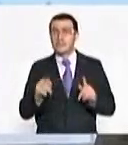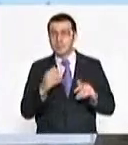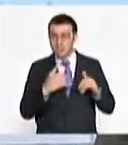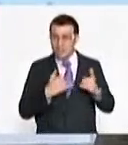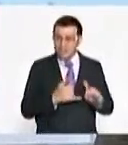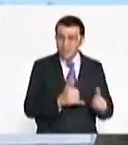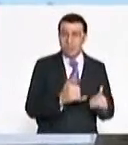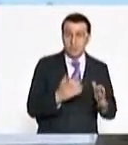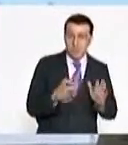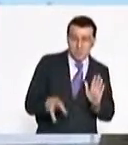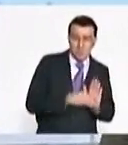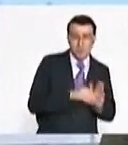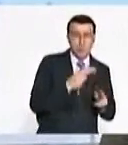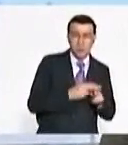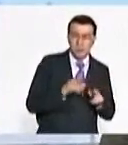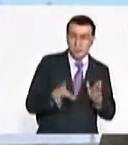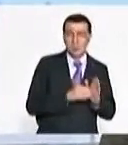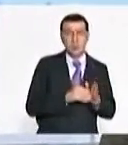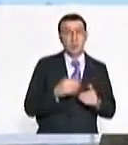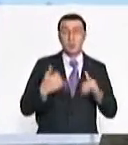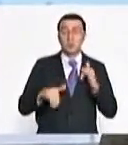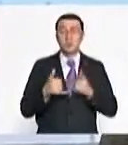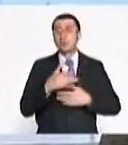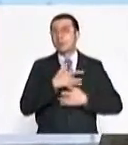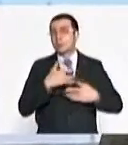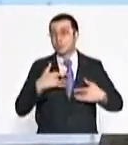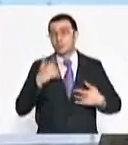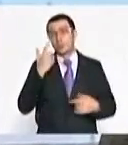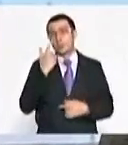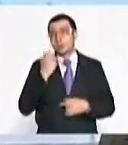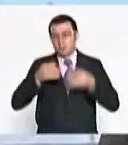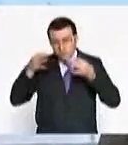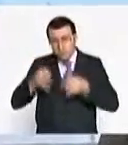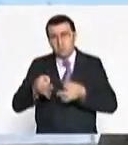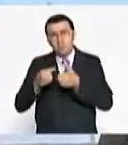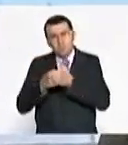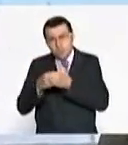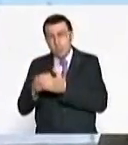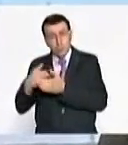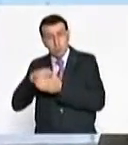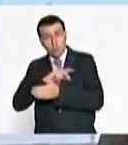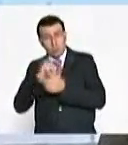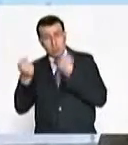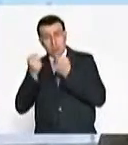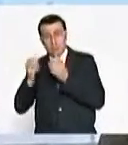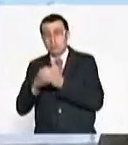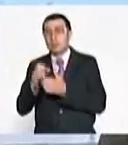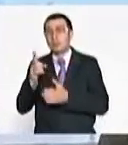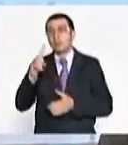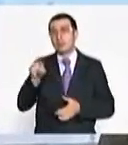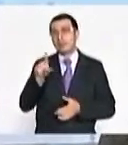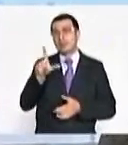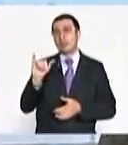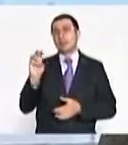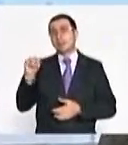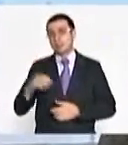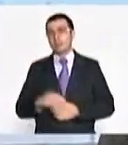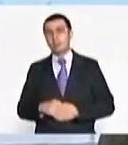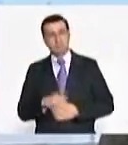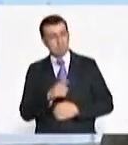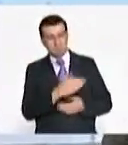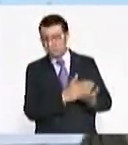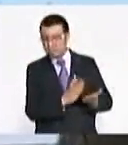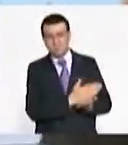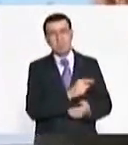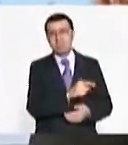ojalá no jueguen con la salud de todos ustedes. El producto se llama Slim y el LipoSlim ha desaparecido del mercado, y si se